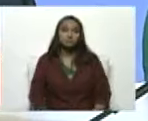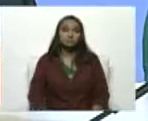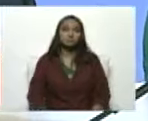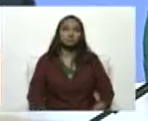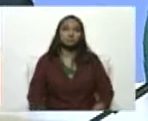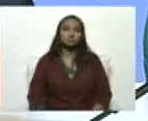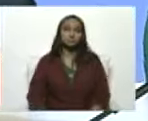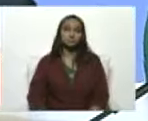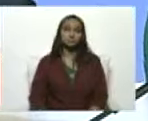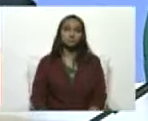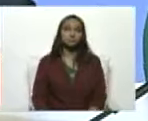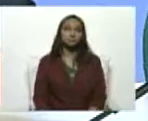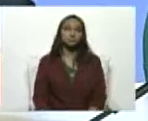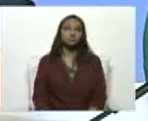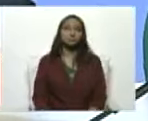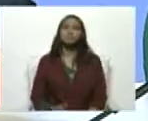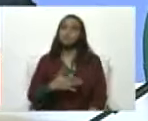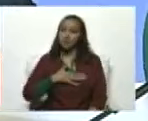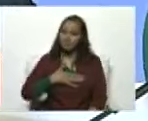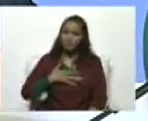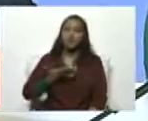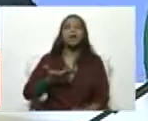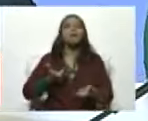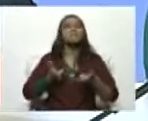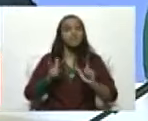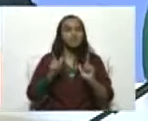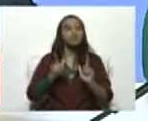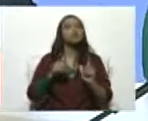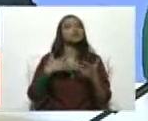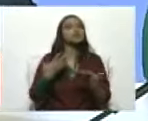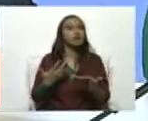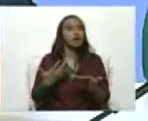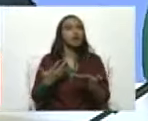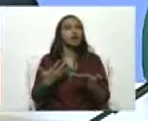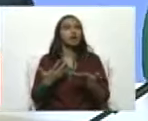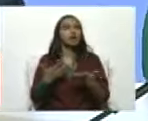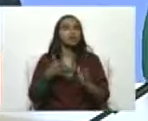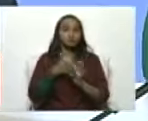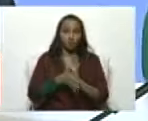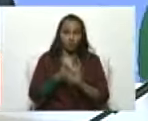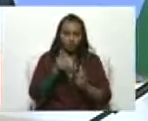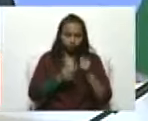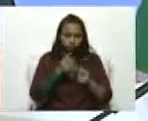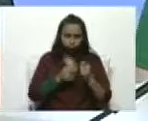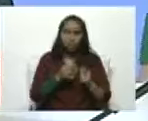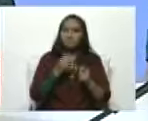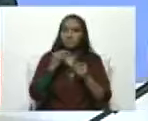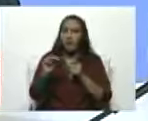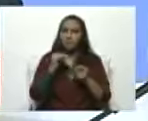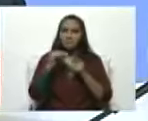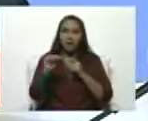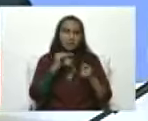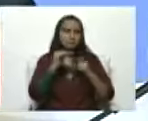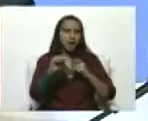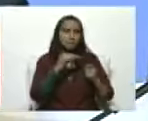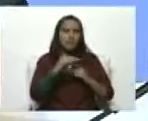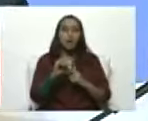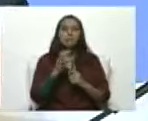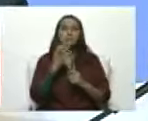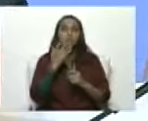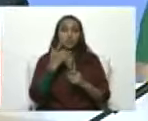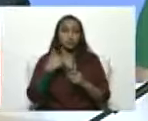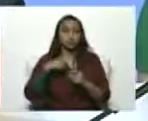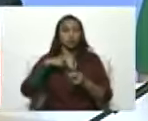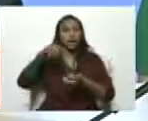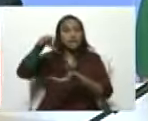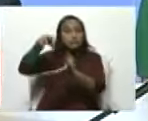Eso nos permite ir ejercitando el músculo. Por ejemplo, nosotros tenemos una tarea en un